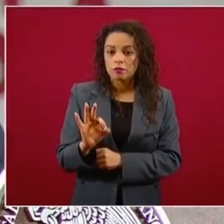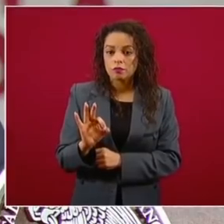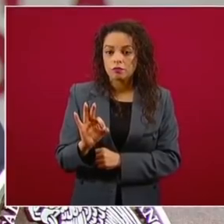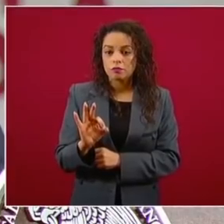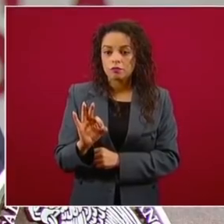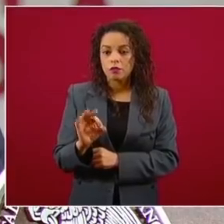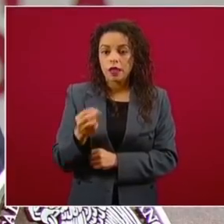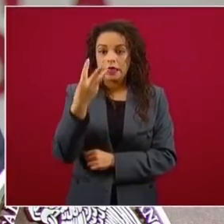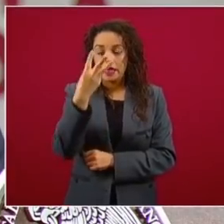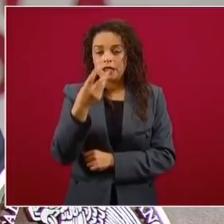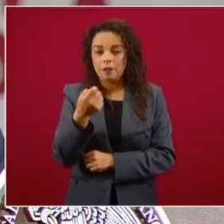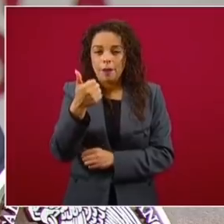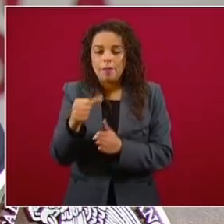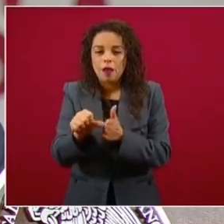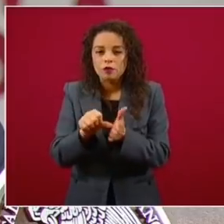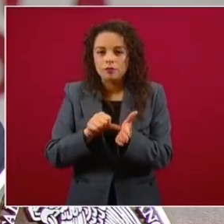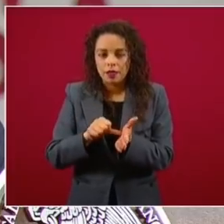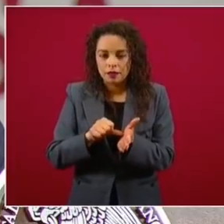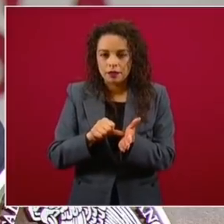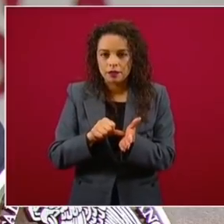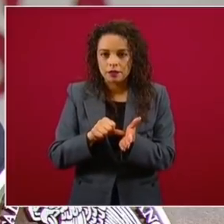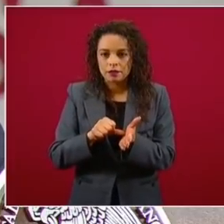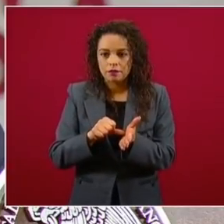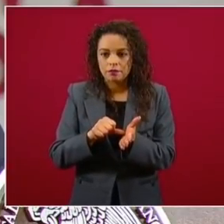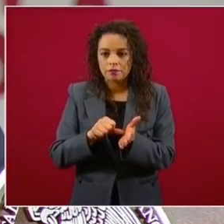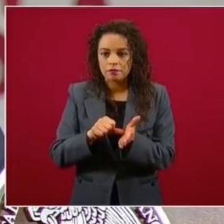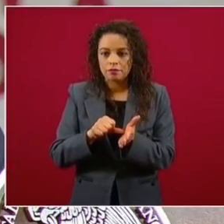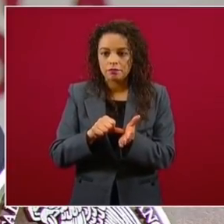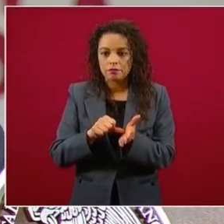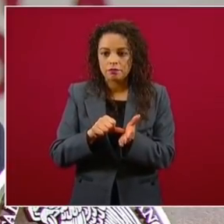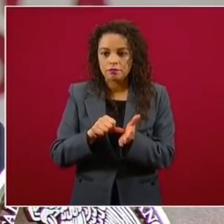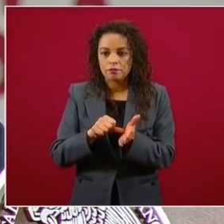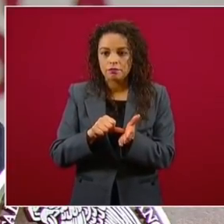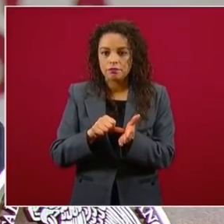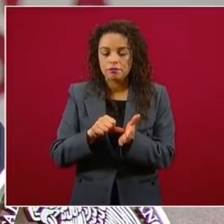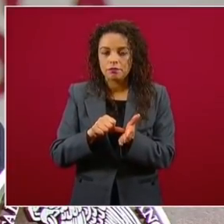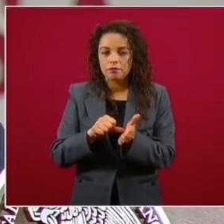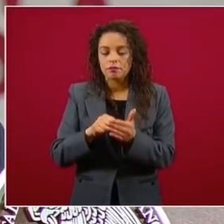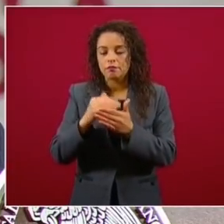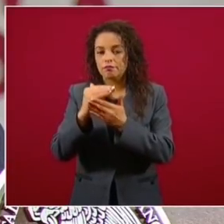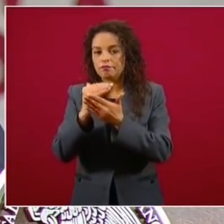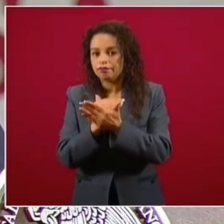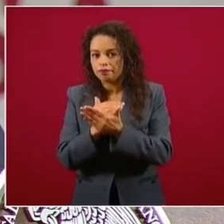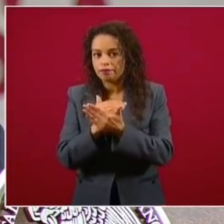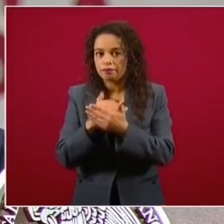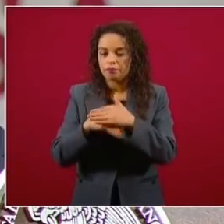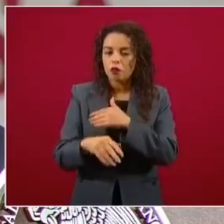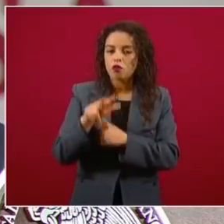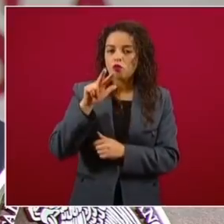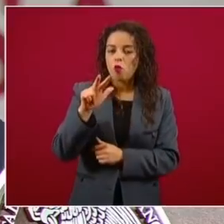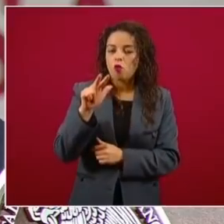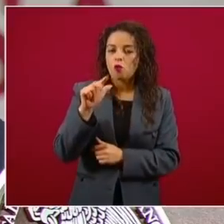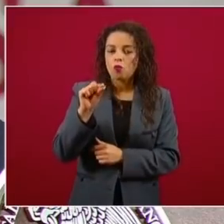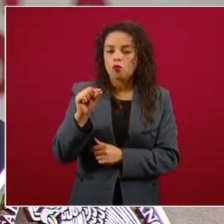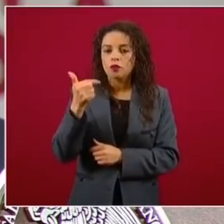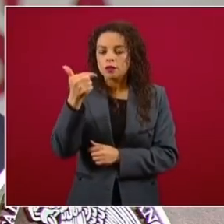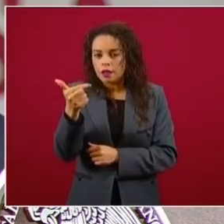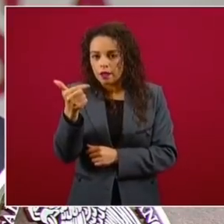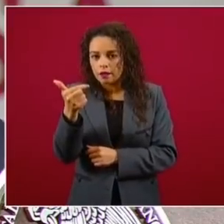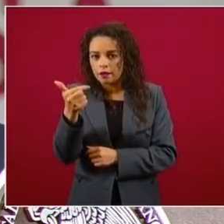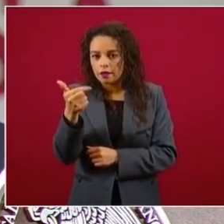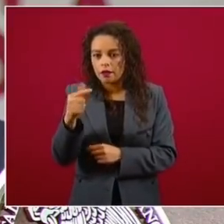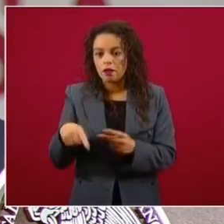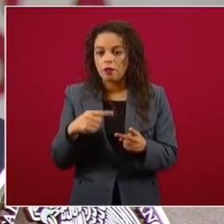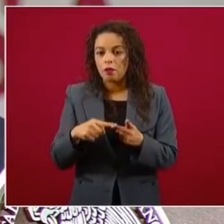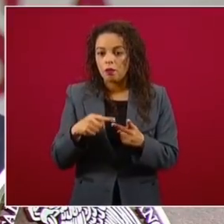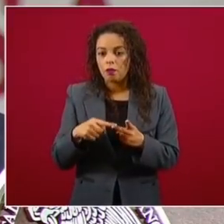primer trimestre tuvo un crecimiento nulo en el primer trimestre y una caída de 18.7 en el segundo, con un repunte